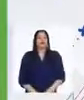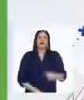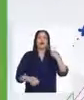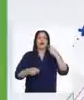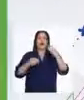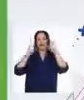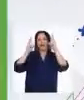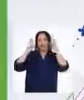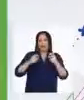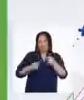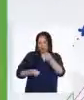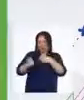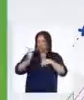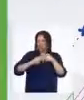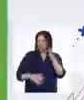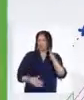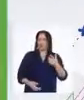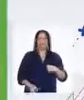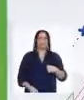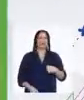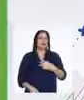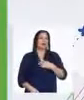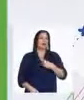de los negocios, yo ya cuando tenía